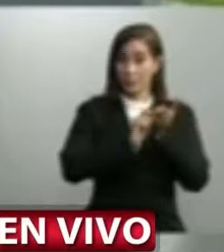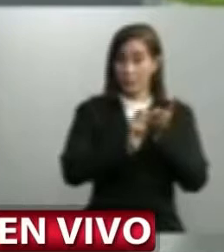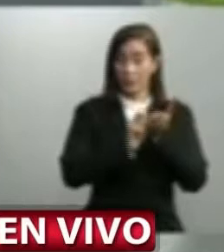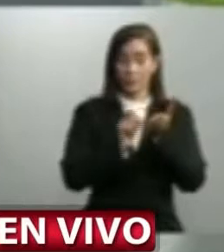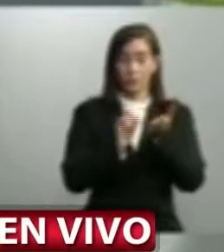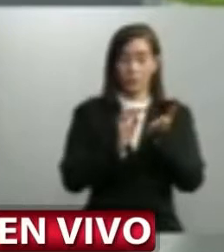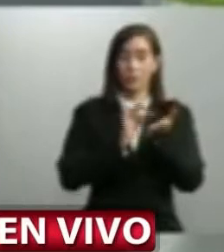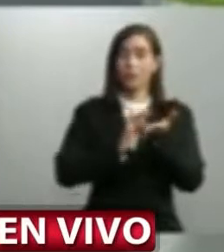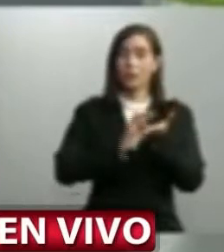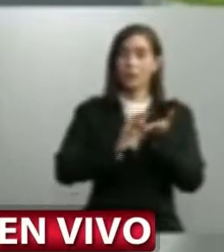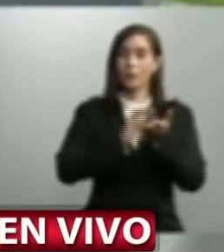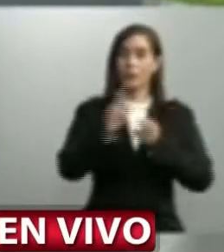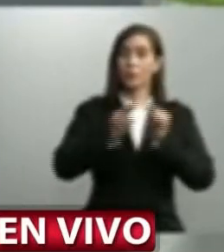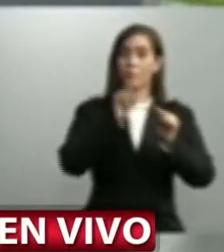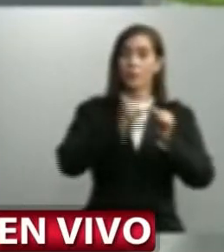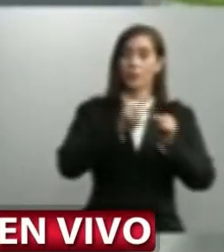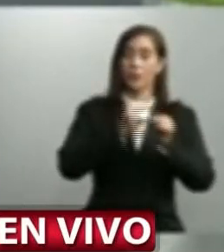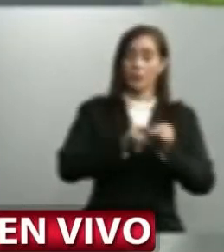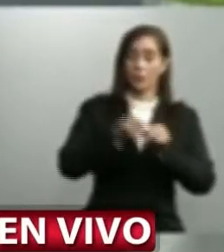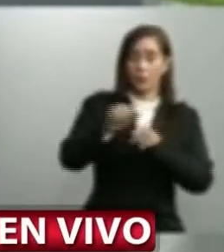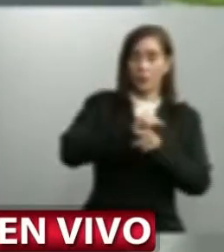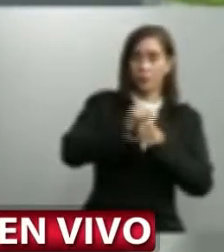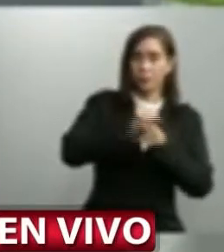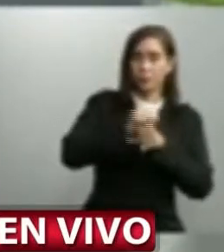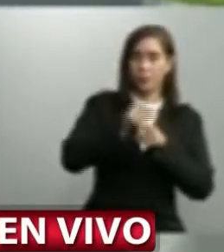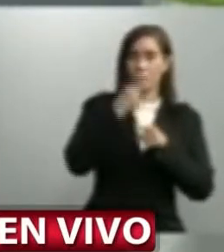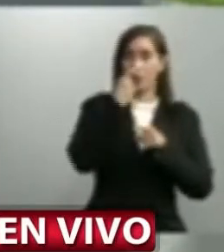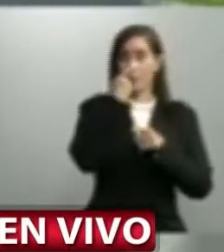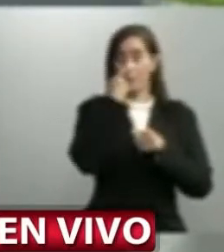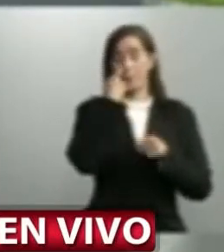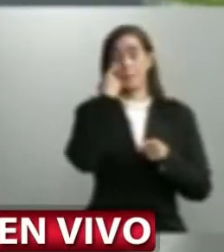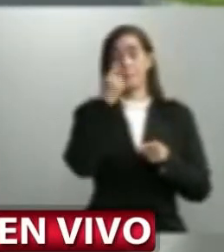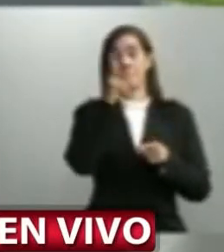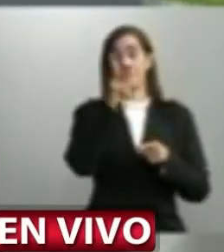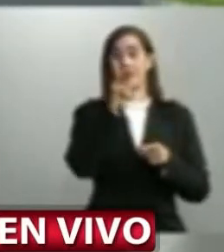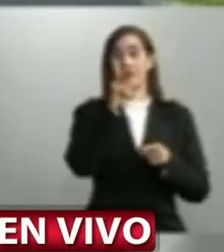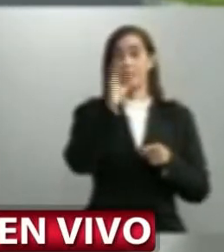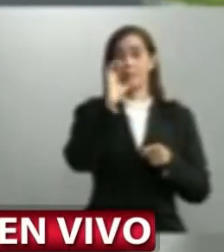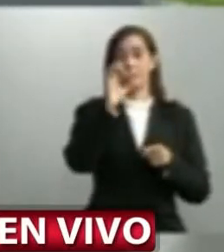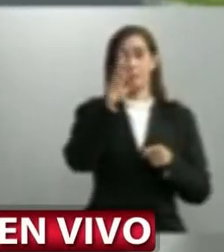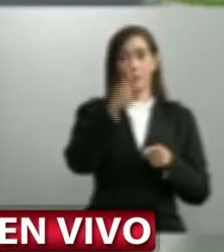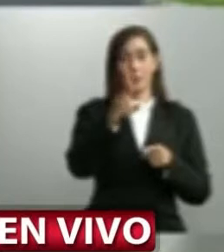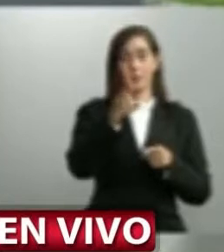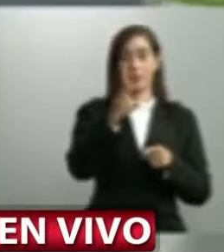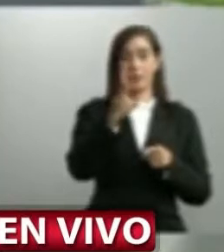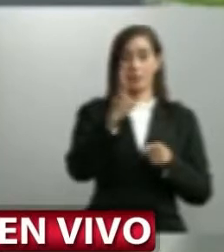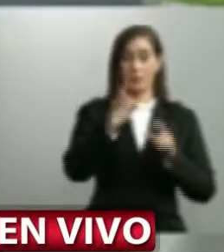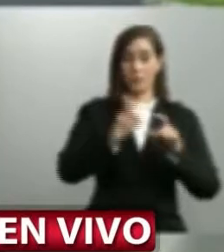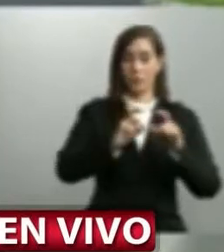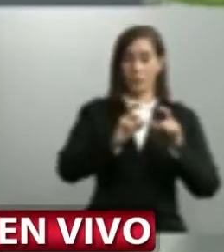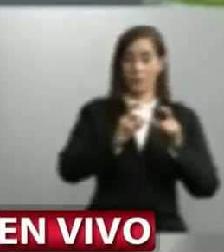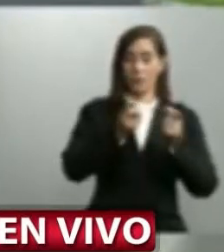los servicios de PCR prestados a las ARS